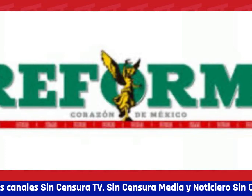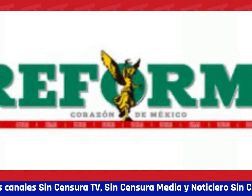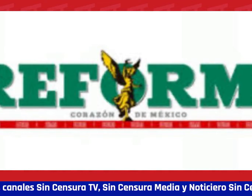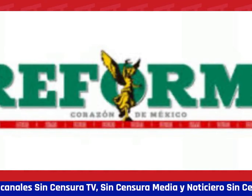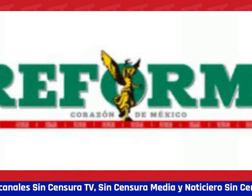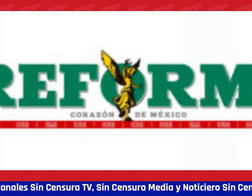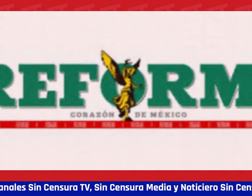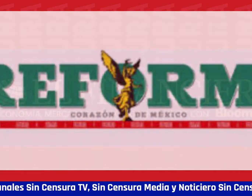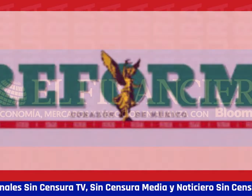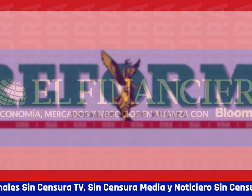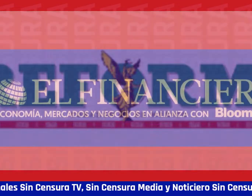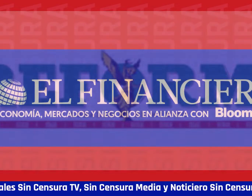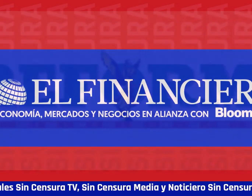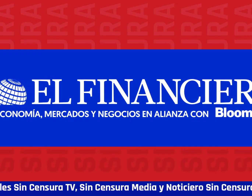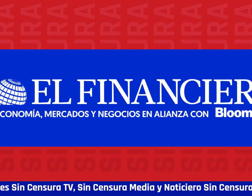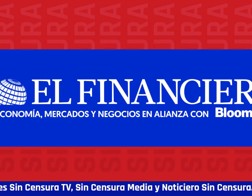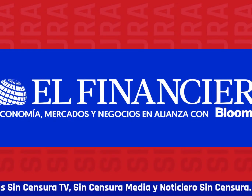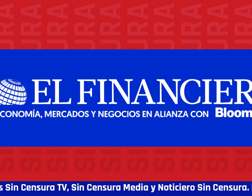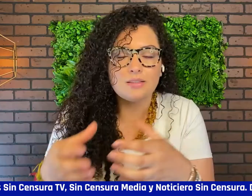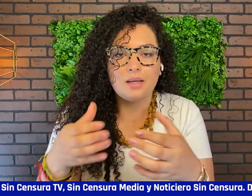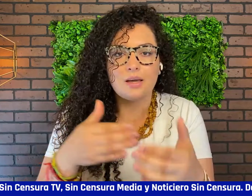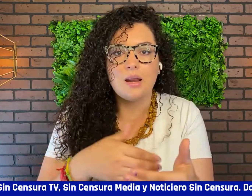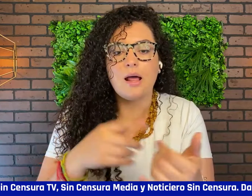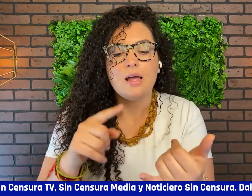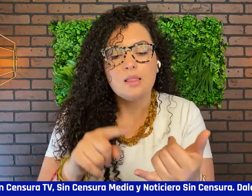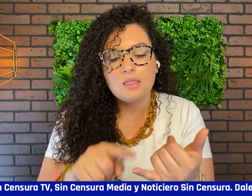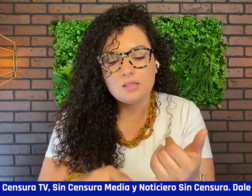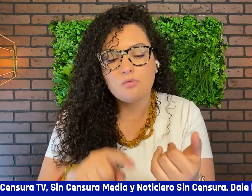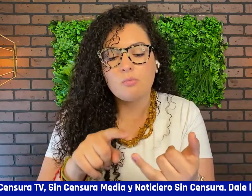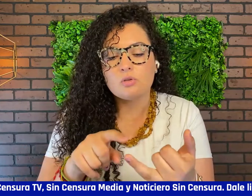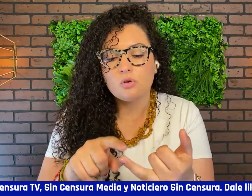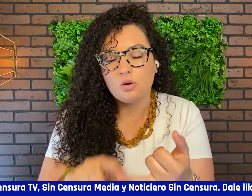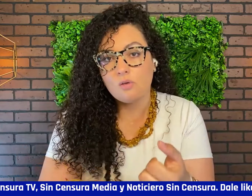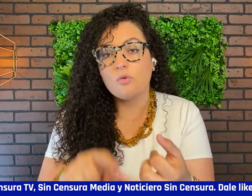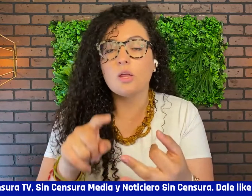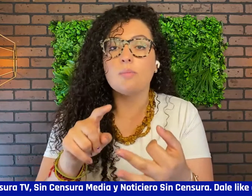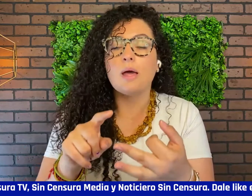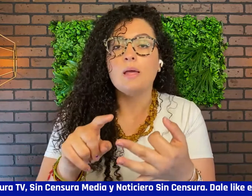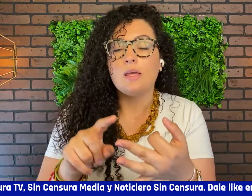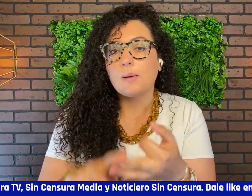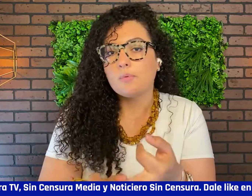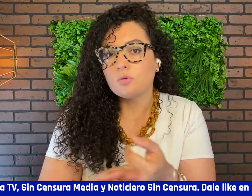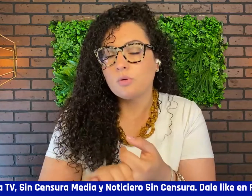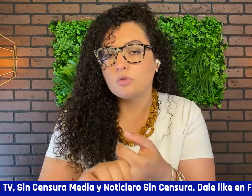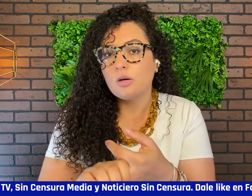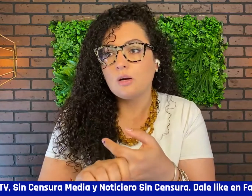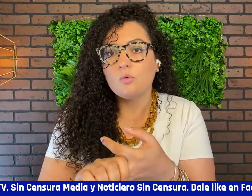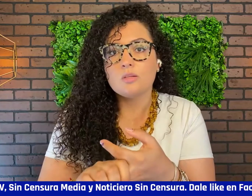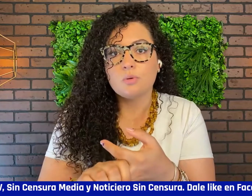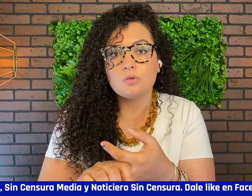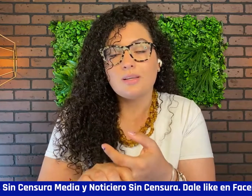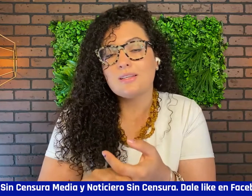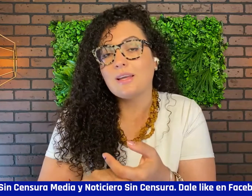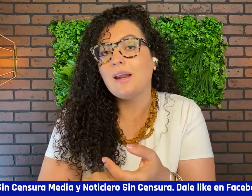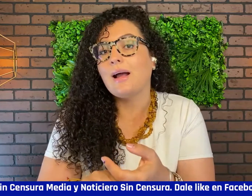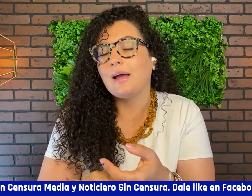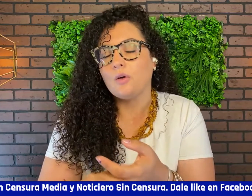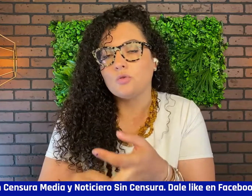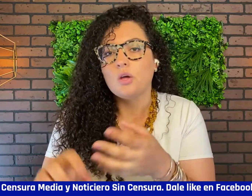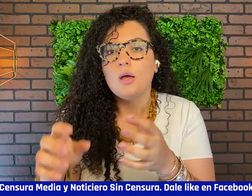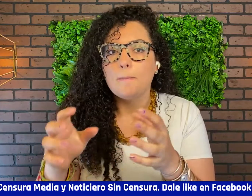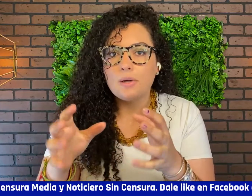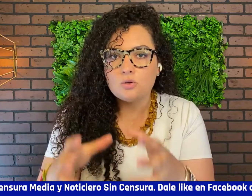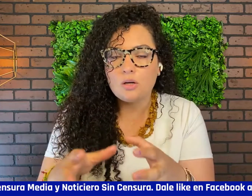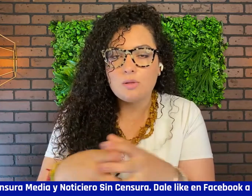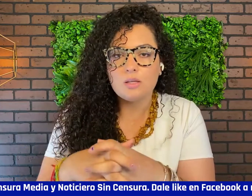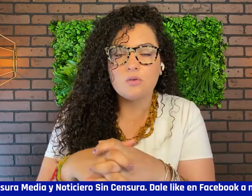con este tipo de información sensacionalista que genera desinformación, infodemia y que por supuesto en algunas personas les genera